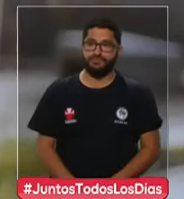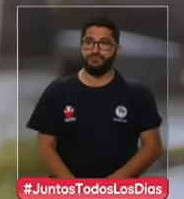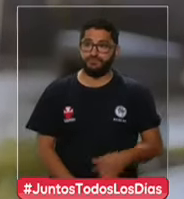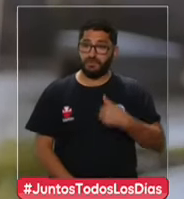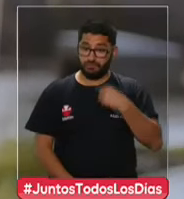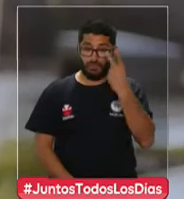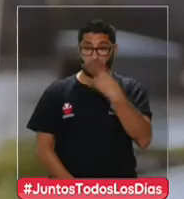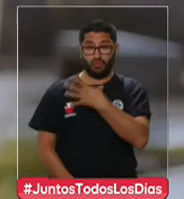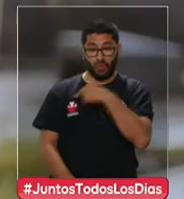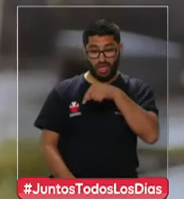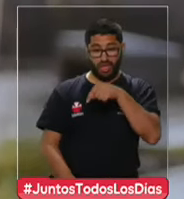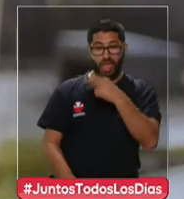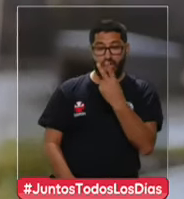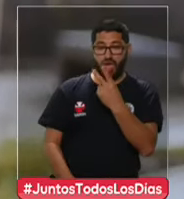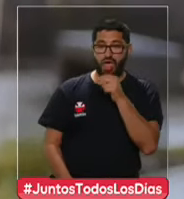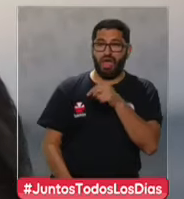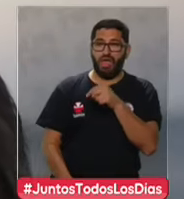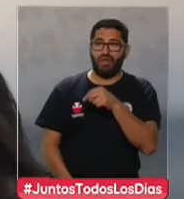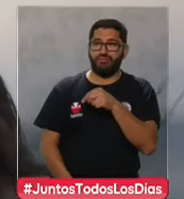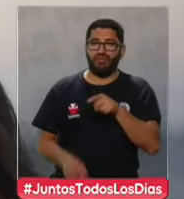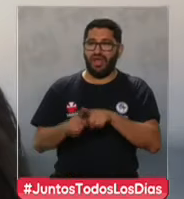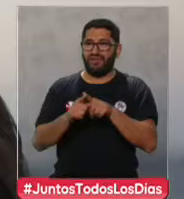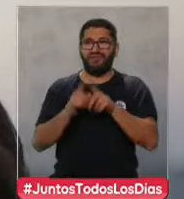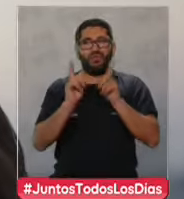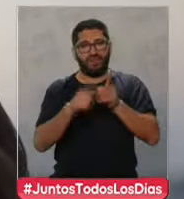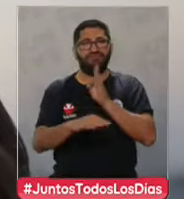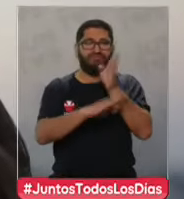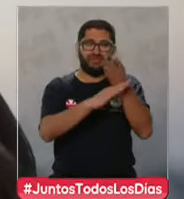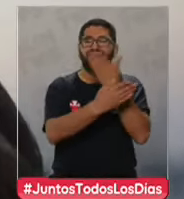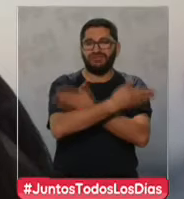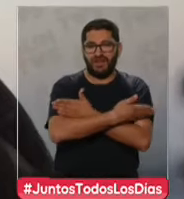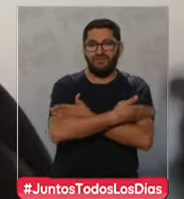y me fui a San Felipe.